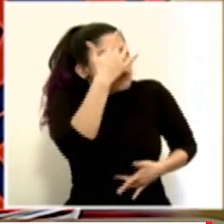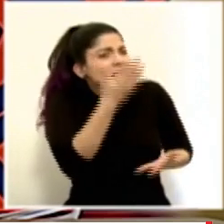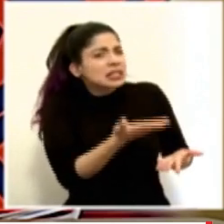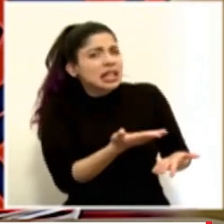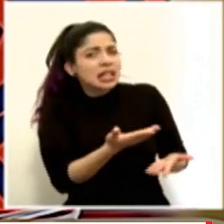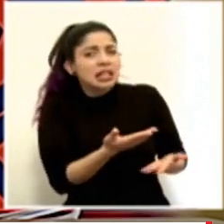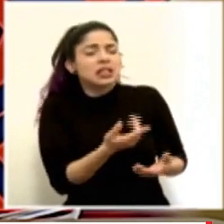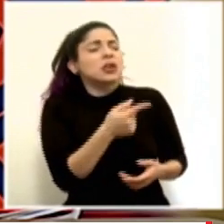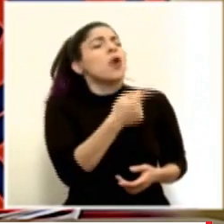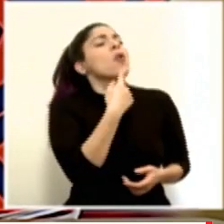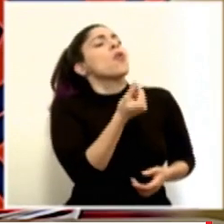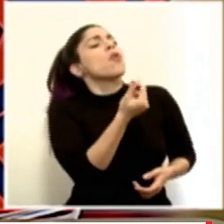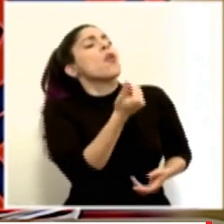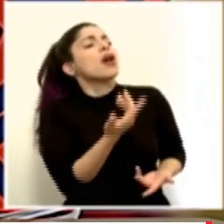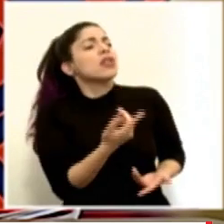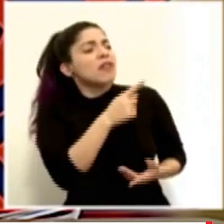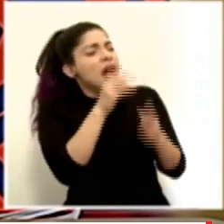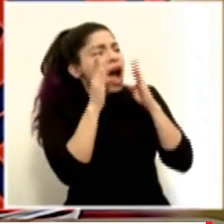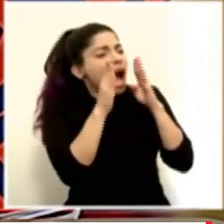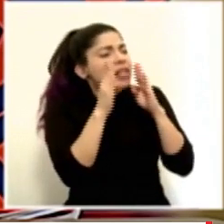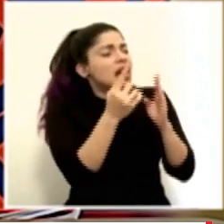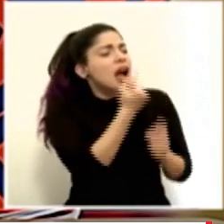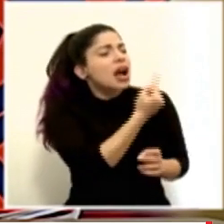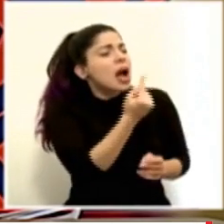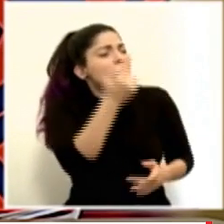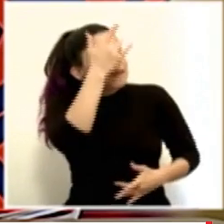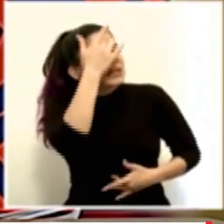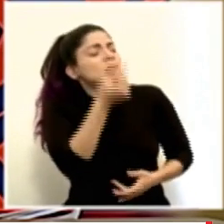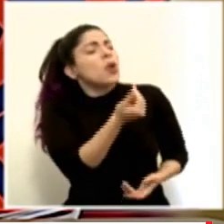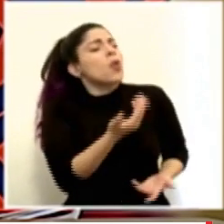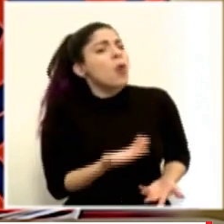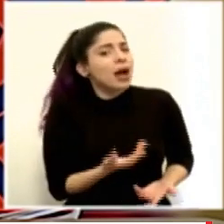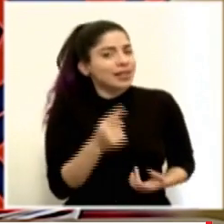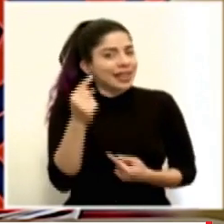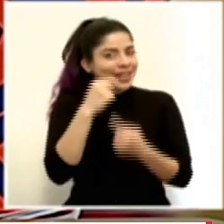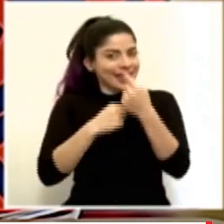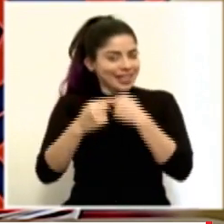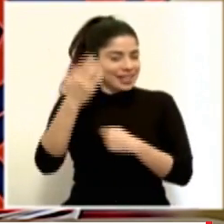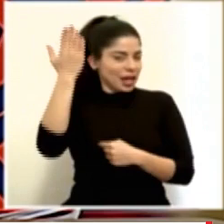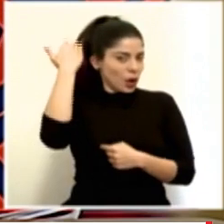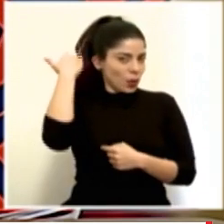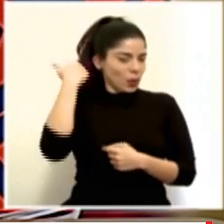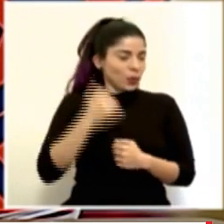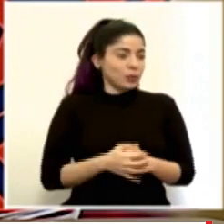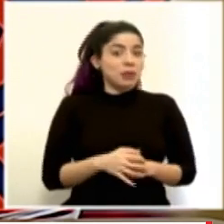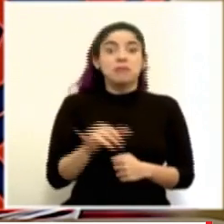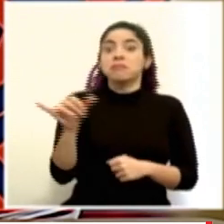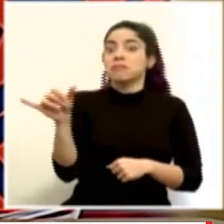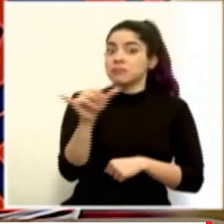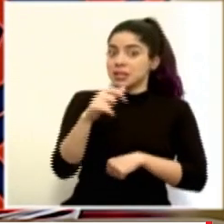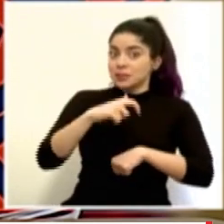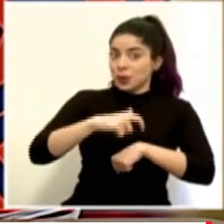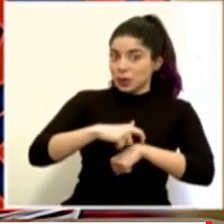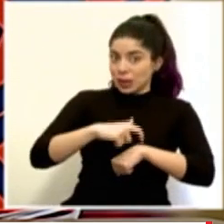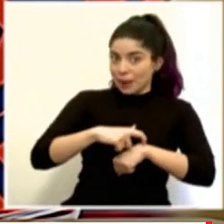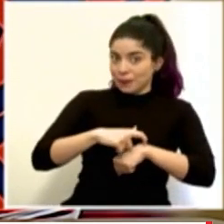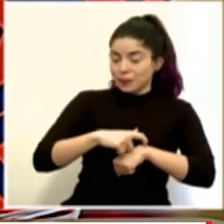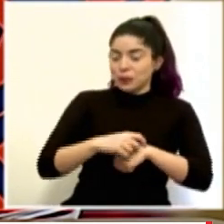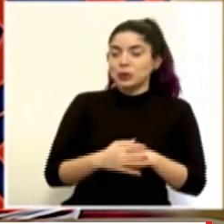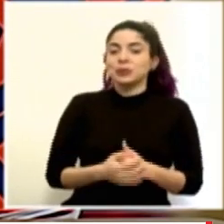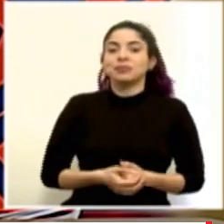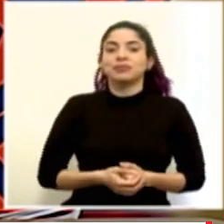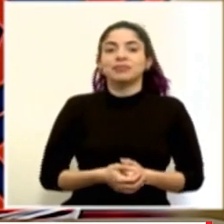Díganos cuánto cuesta la atención de cada uno de esos pacientes. Esa fue la crítica. Y al mismo tiempo